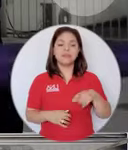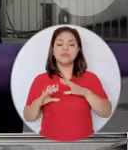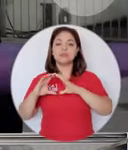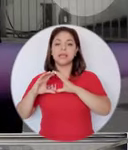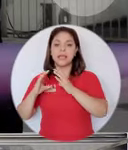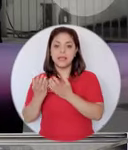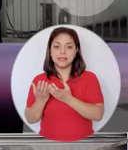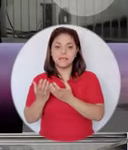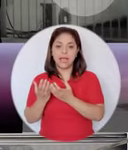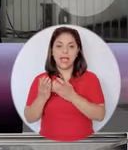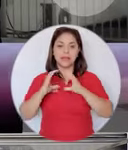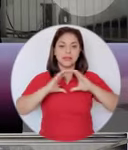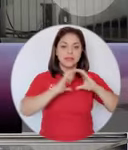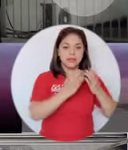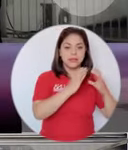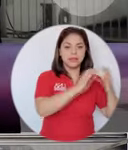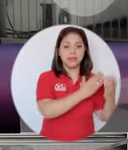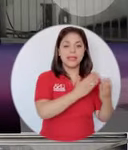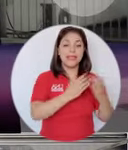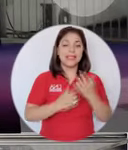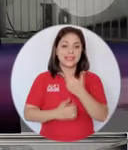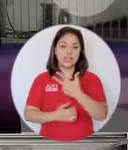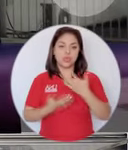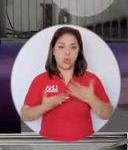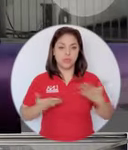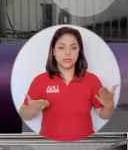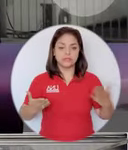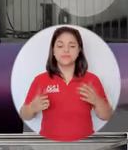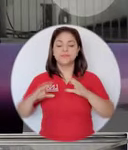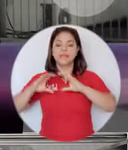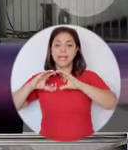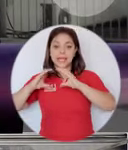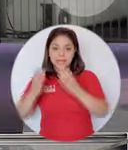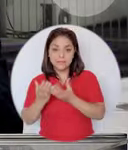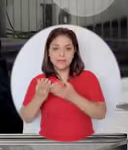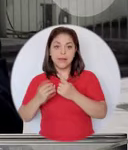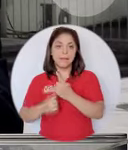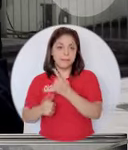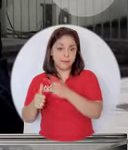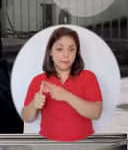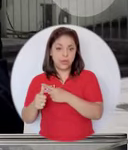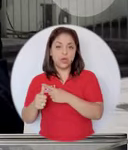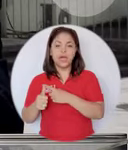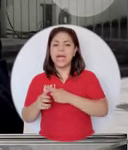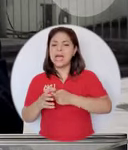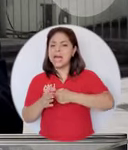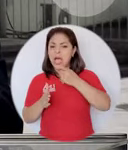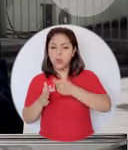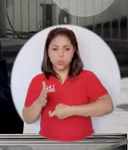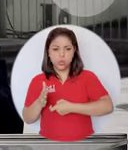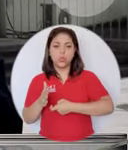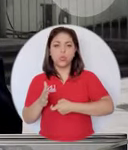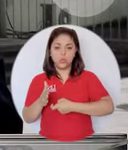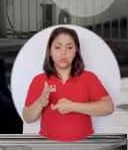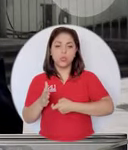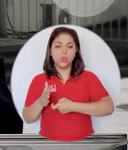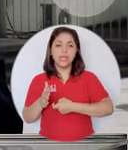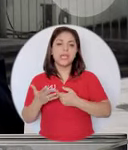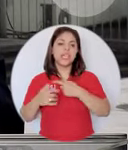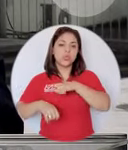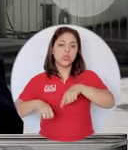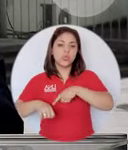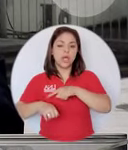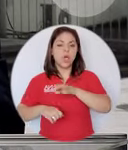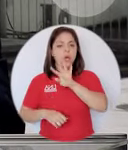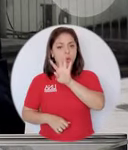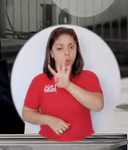día clasificar el COVID en 3 grandes grupos. El COVID agudo, y justamente ese COVID que nos va a durar no más allá de 4